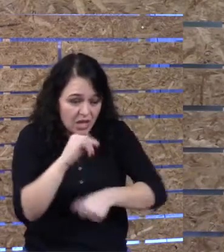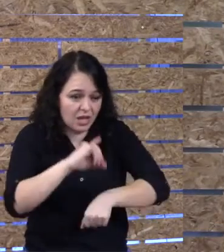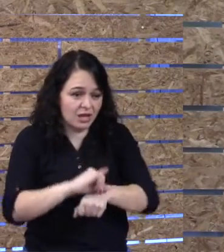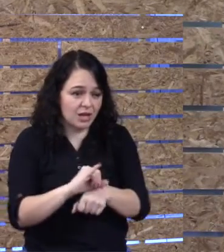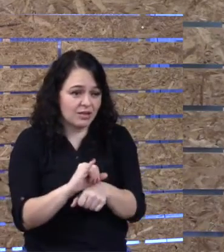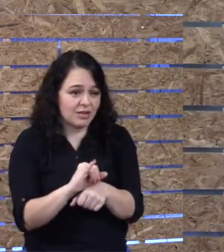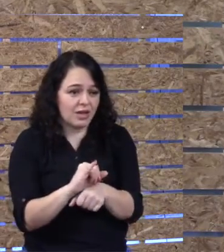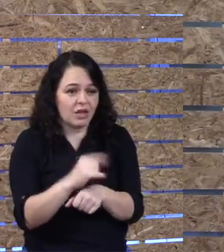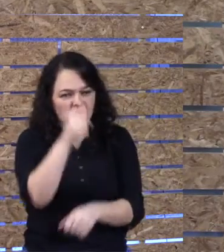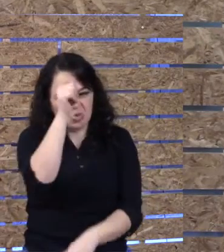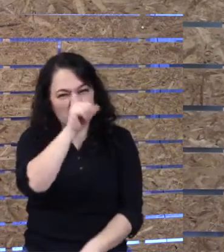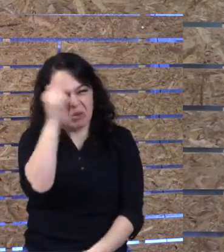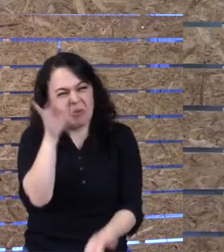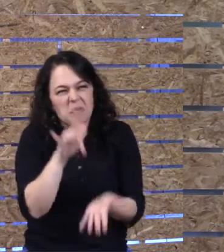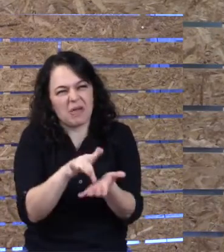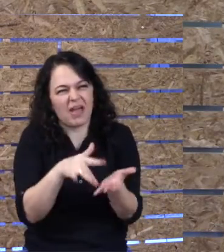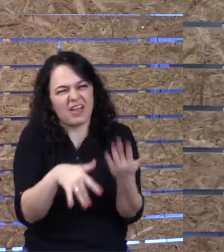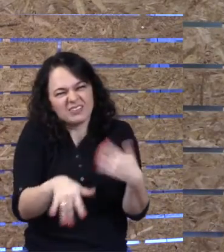una relación nada más de domingo?